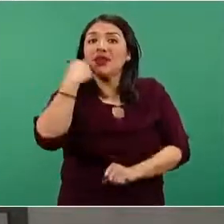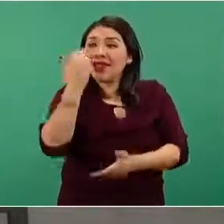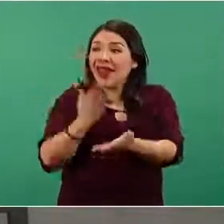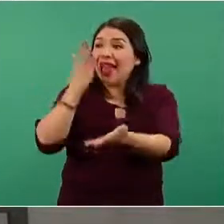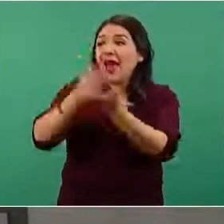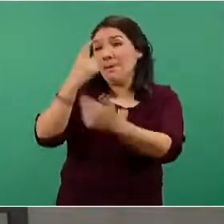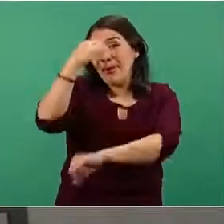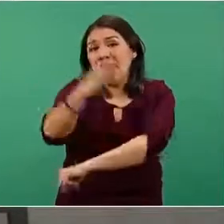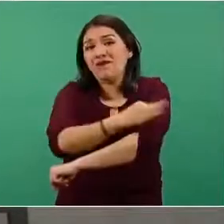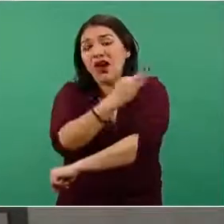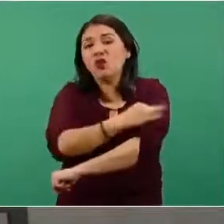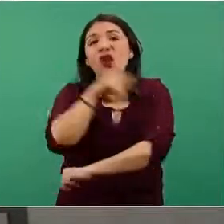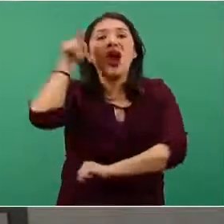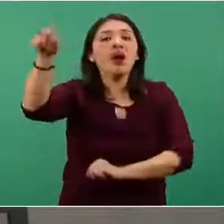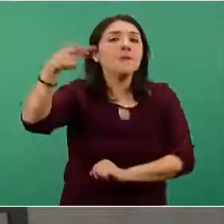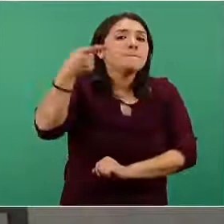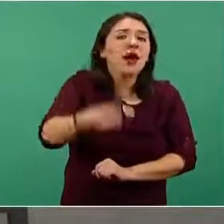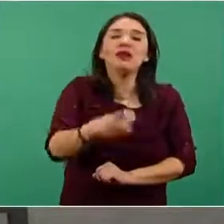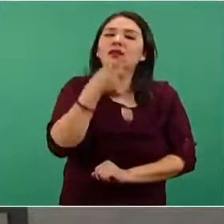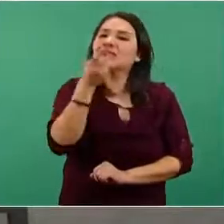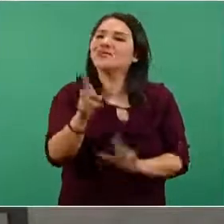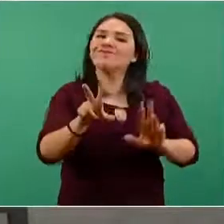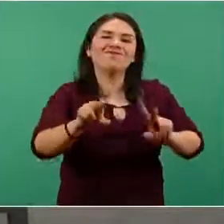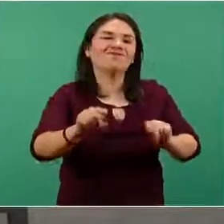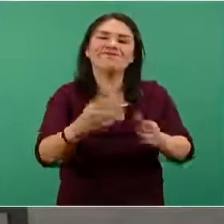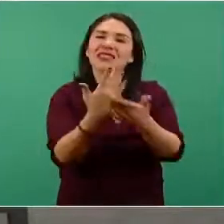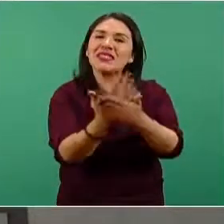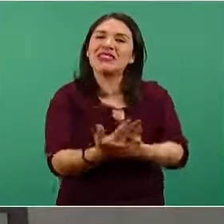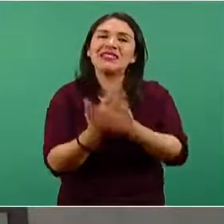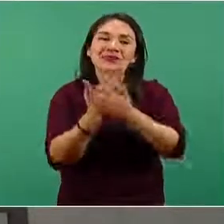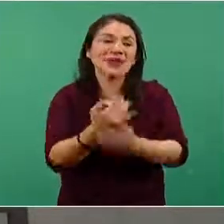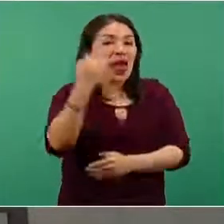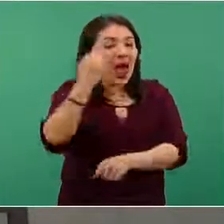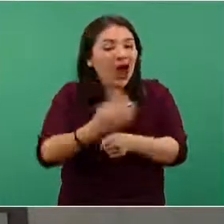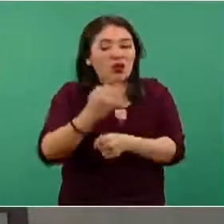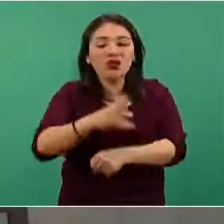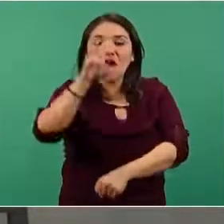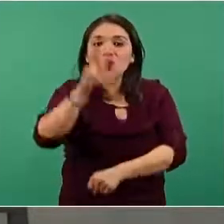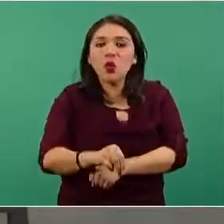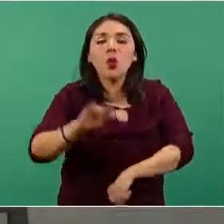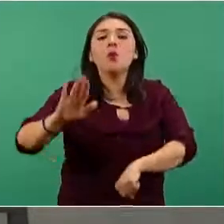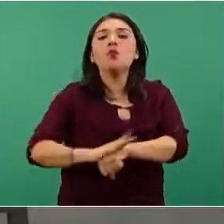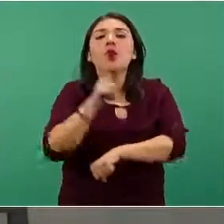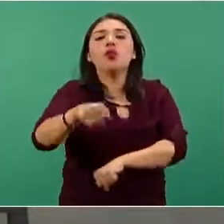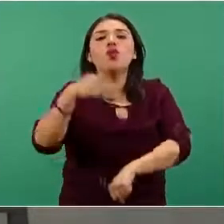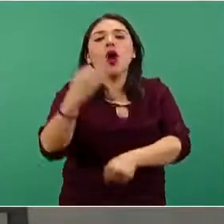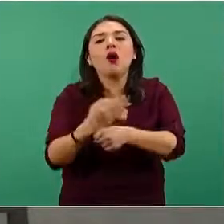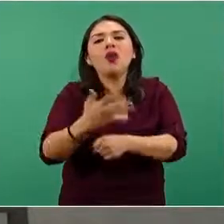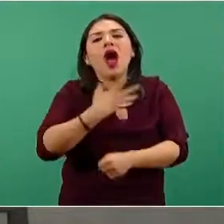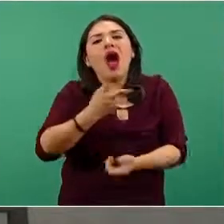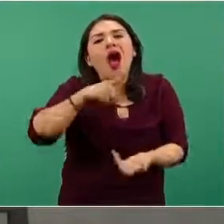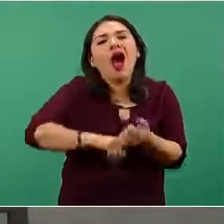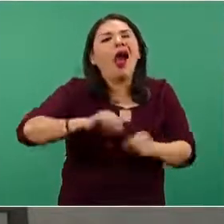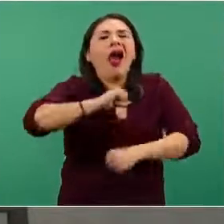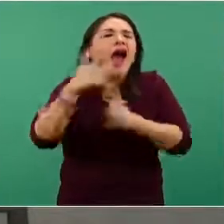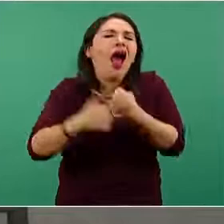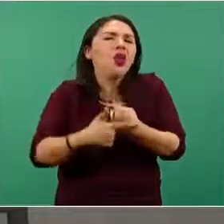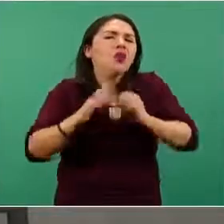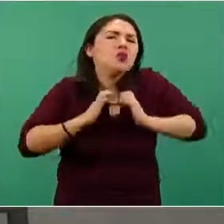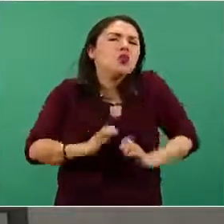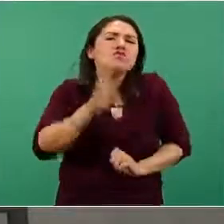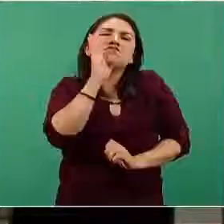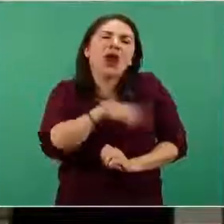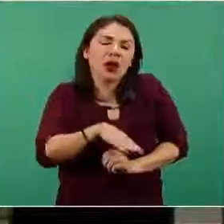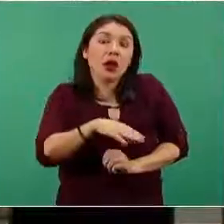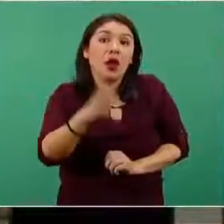vacunarse, pero se le dijo que había una indicación médica temporal de no vacunarse para que en cuanto hay